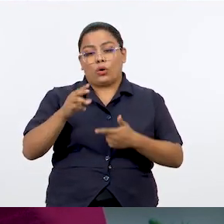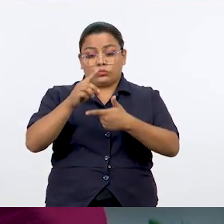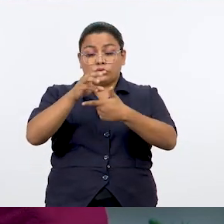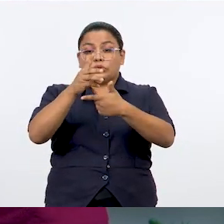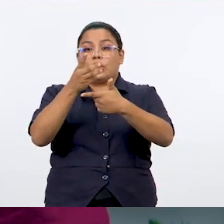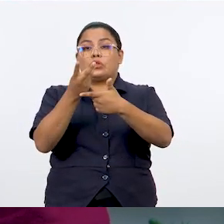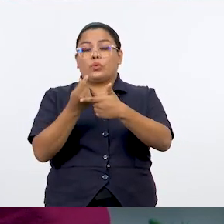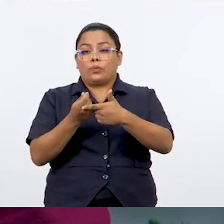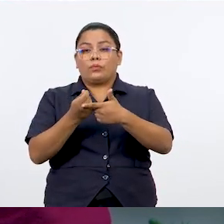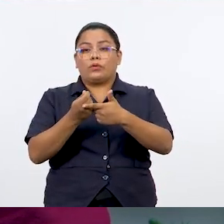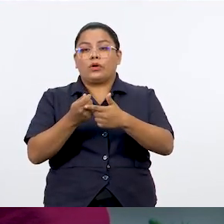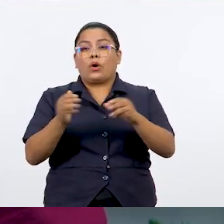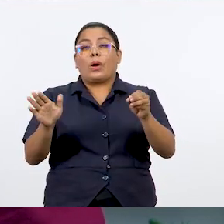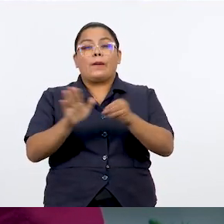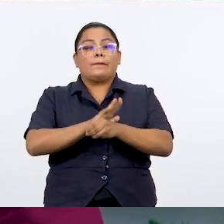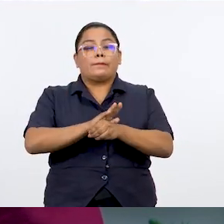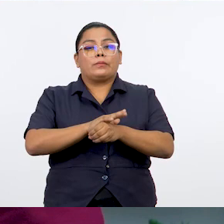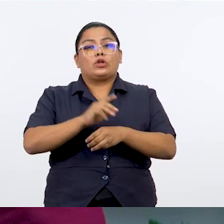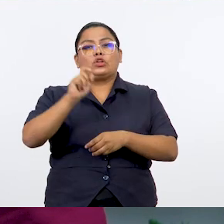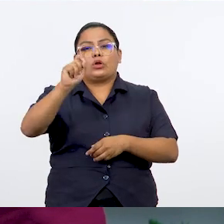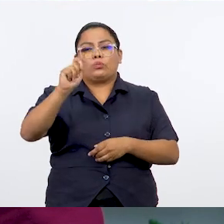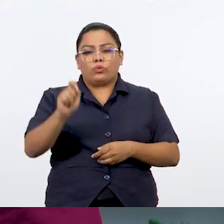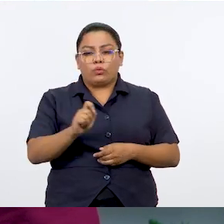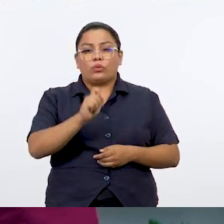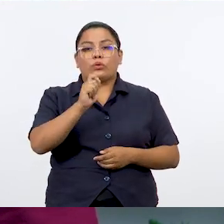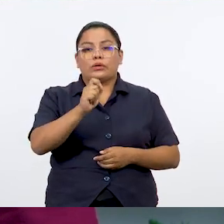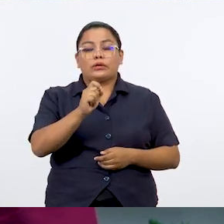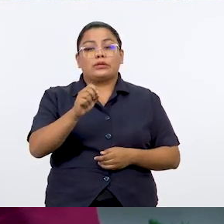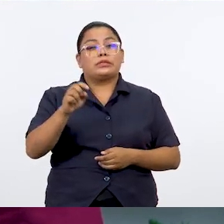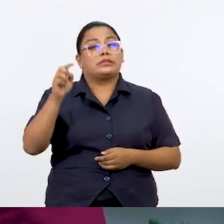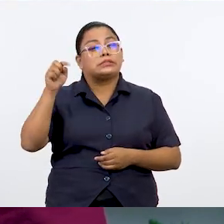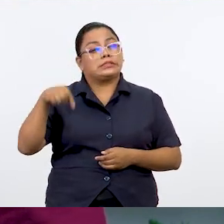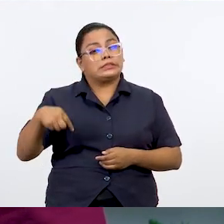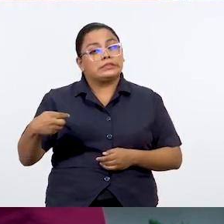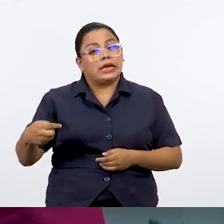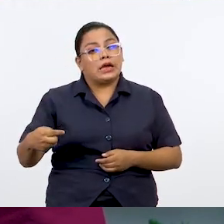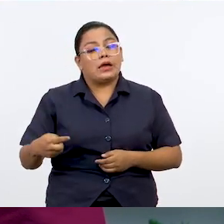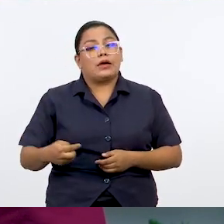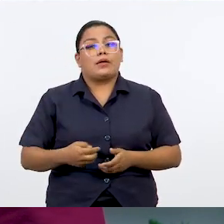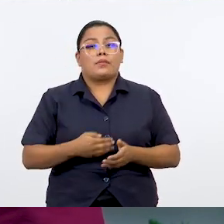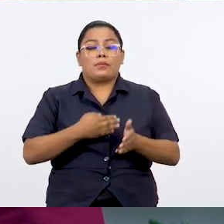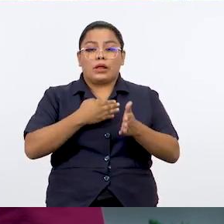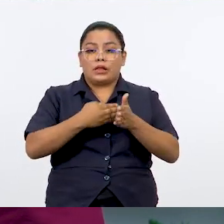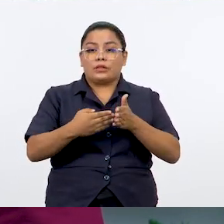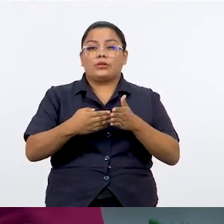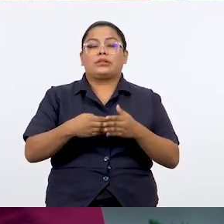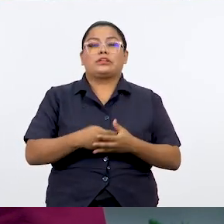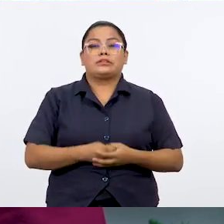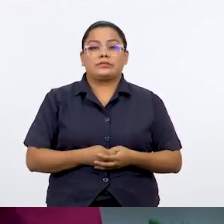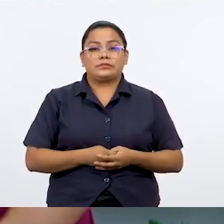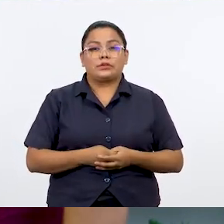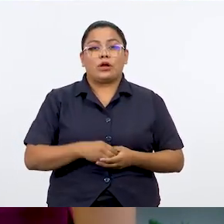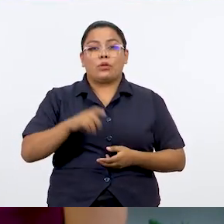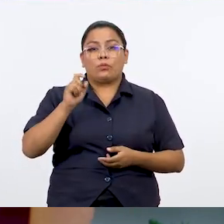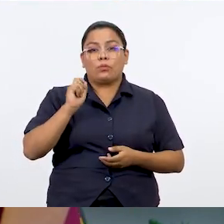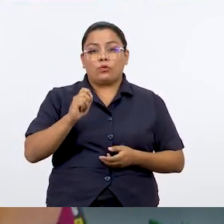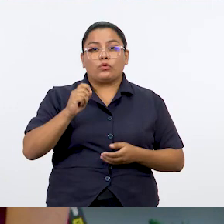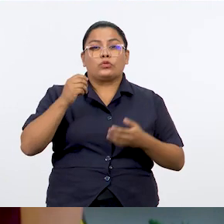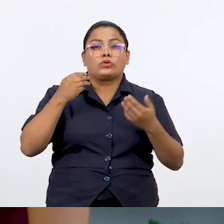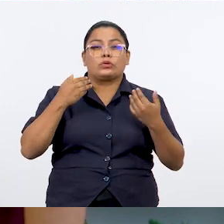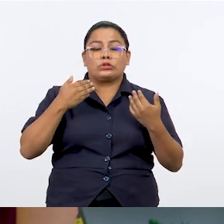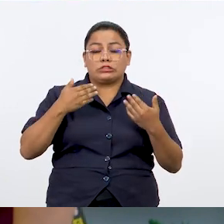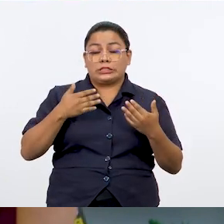Y cuando colocamos el punto decimal siempre es en referencia al dividendo original, es decir, el punto que ya